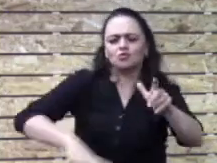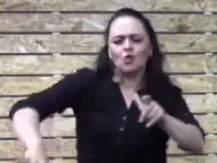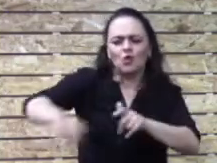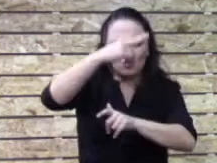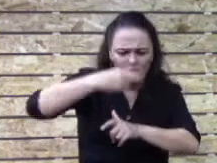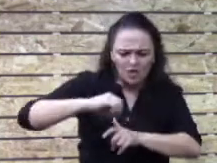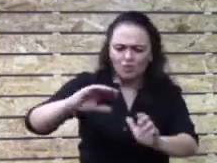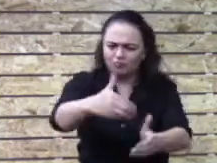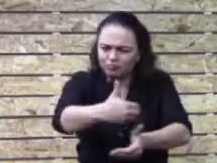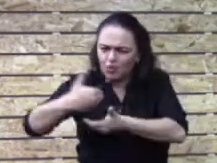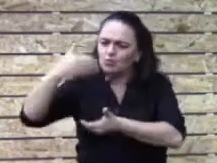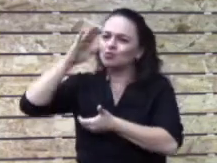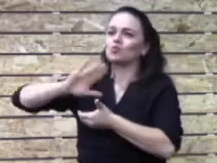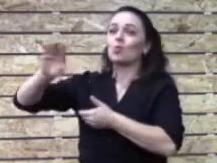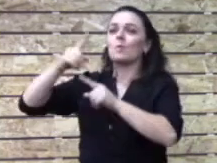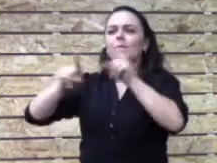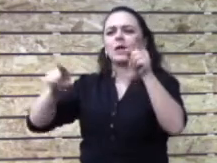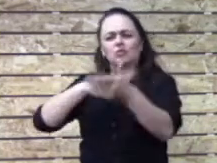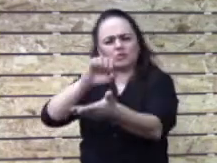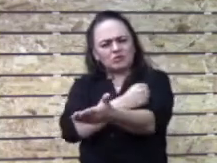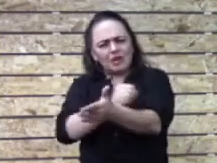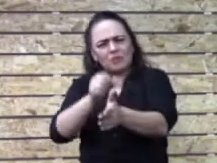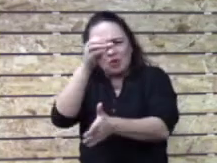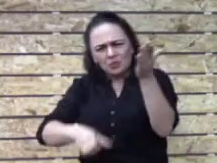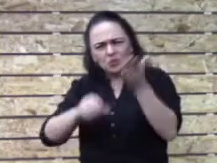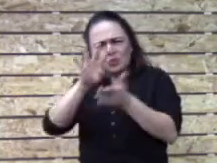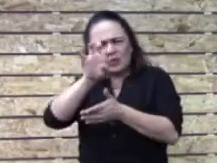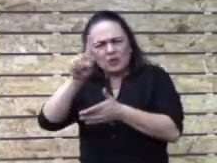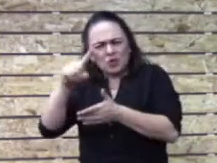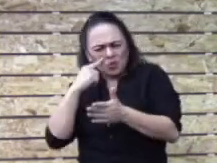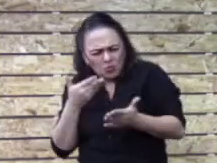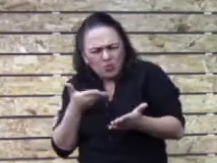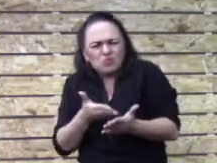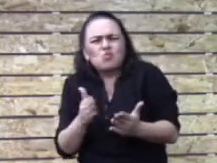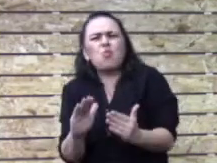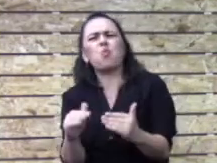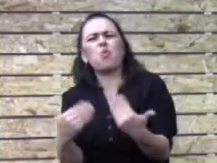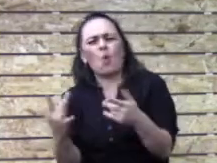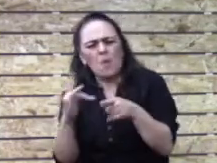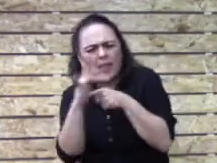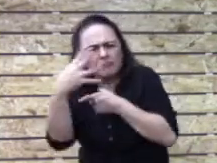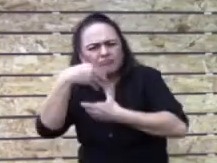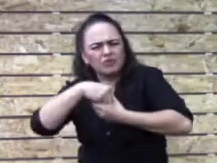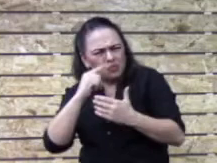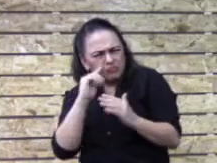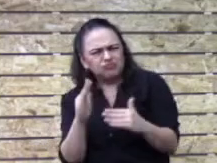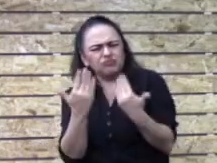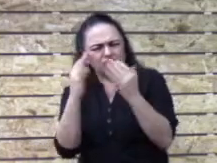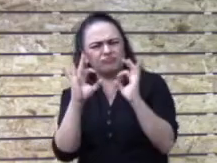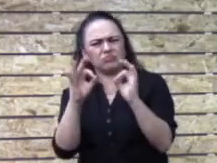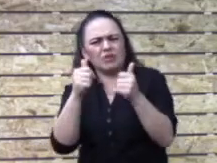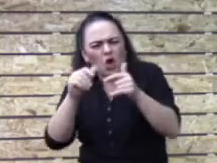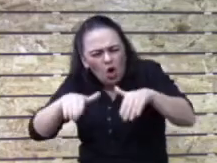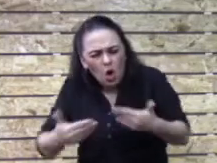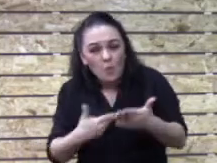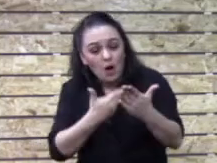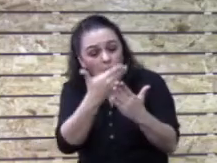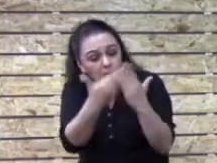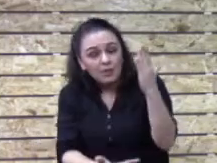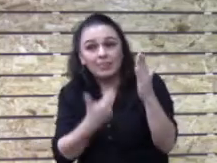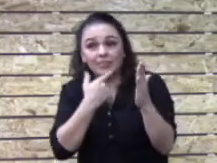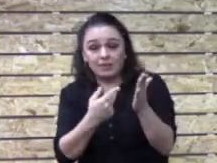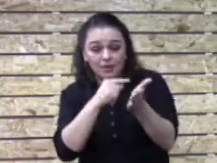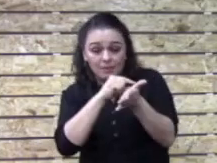¿cómo funciona el Salmo 91? Dígame, por favor. El texto es bastante absolutista diciendo, verso